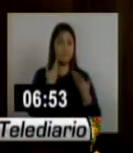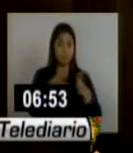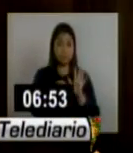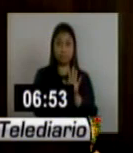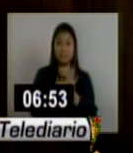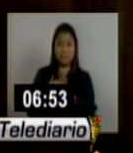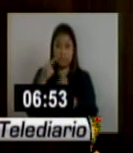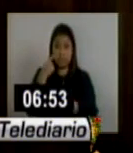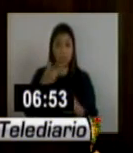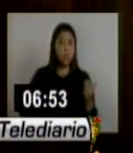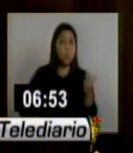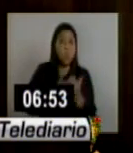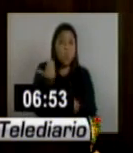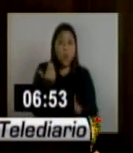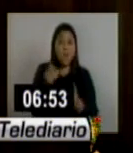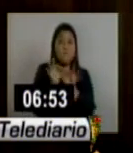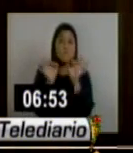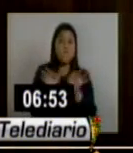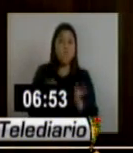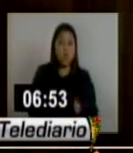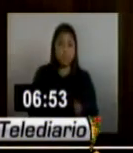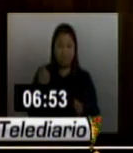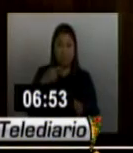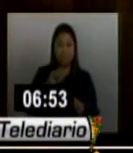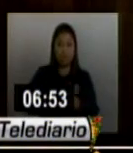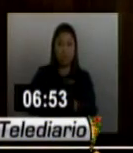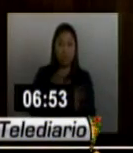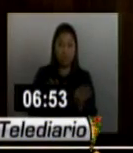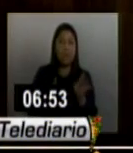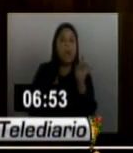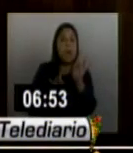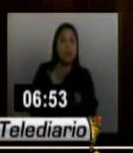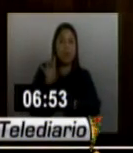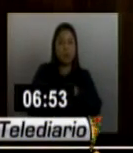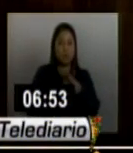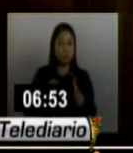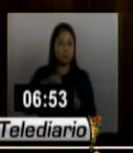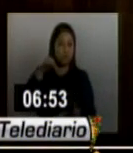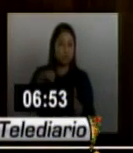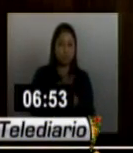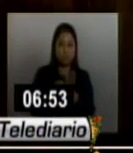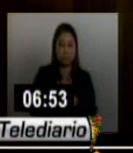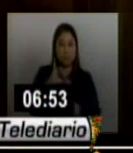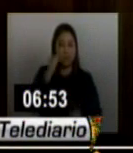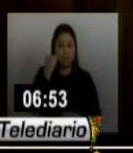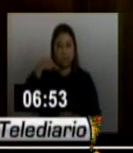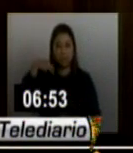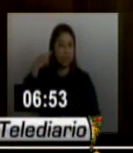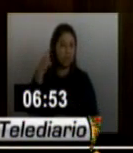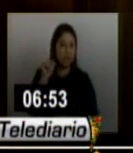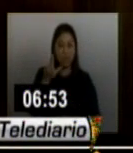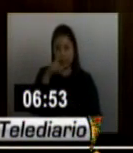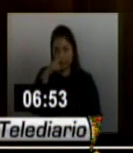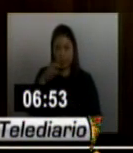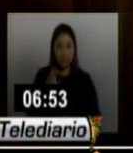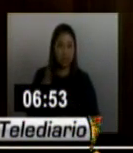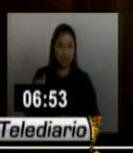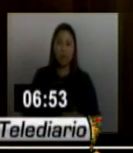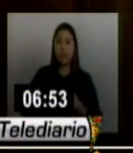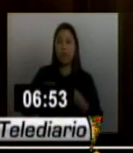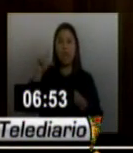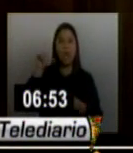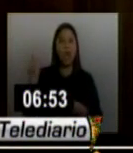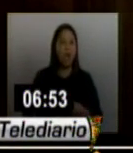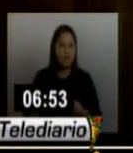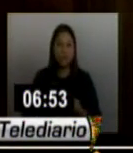de una nueva cepa de COVID-19 en algunos países como Inglaterra, Sudáfrica y otros,